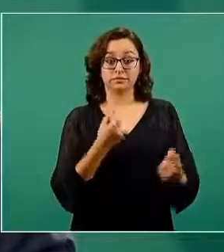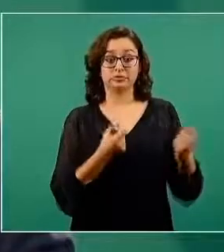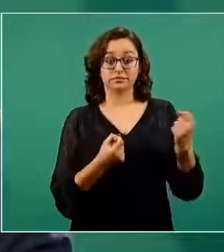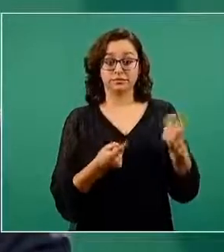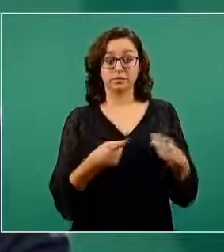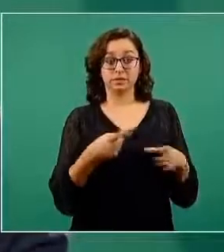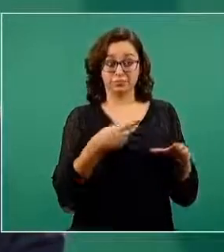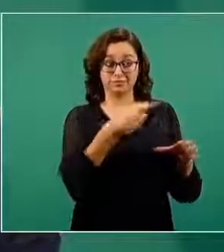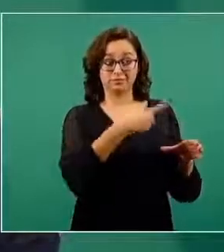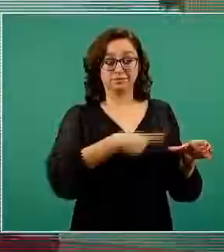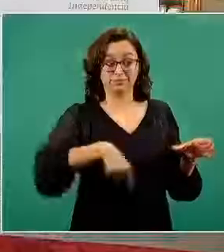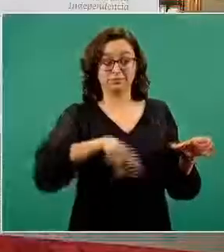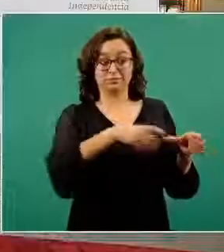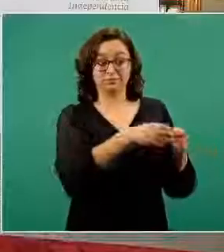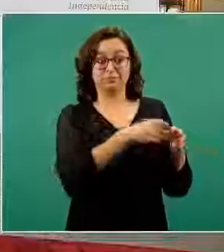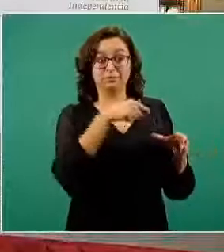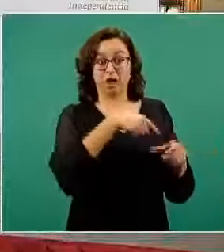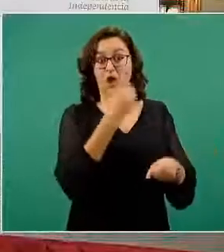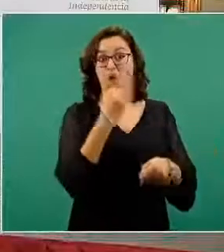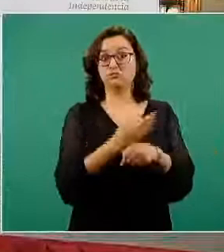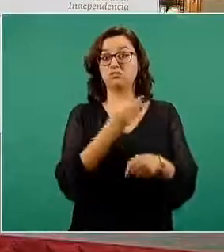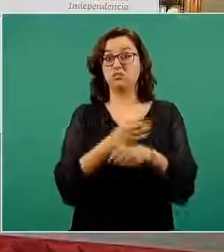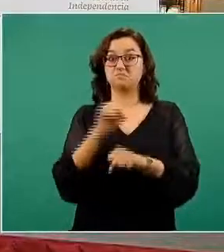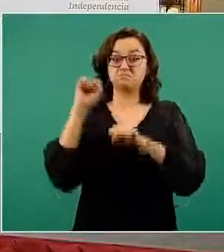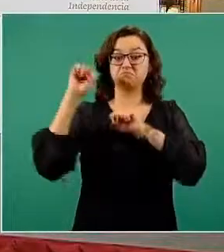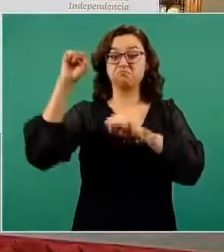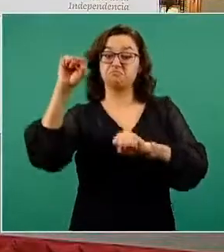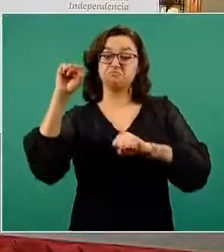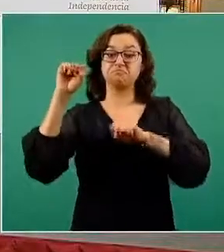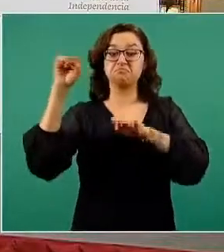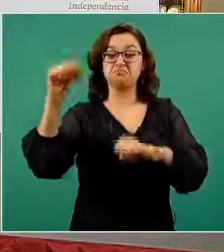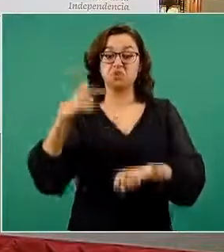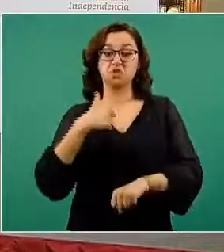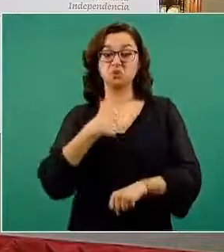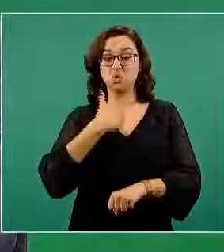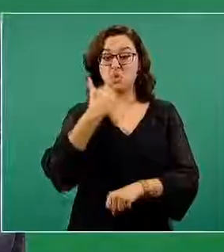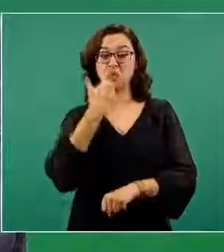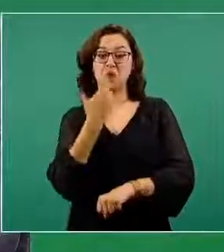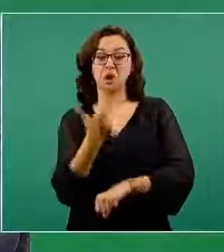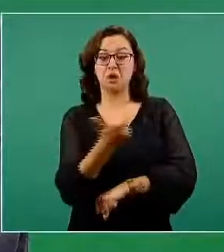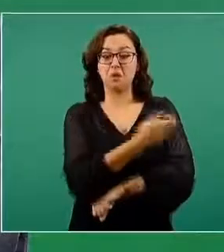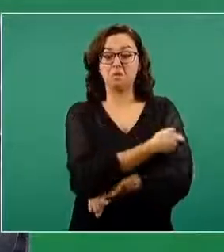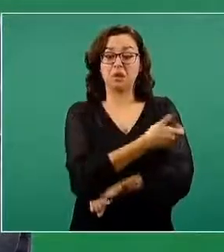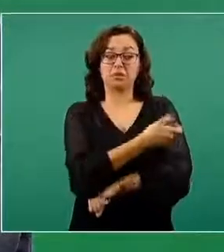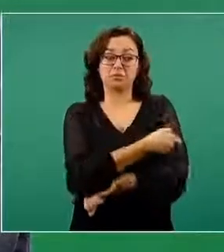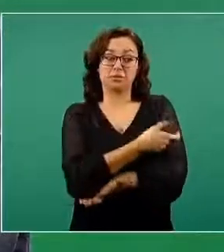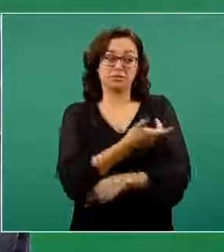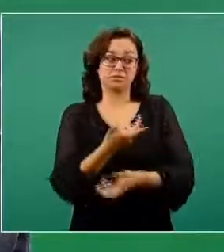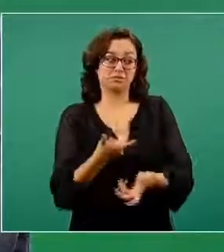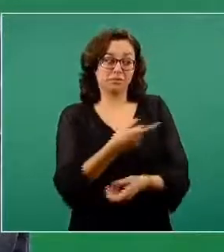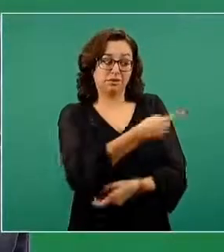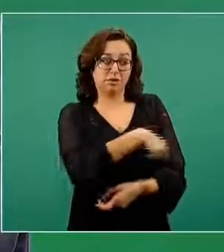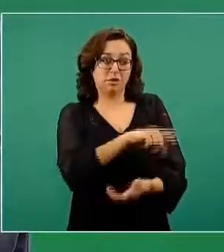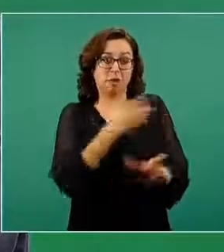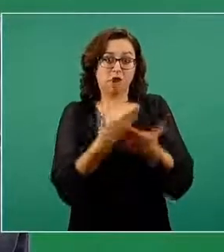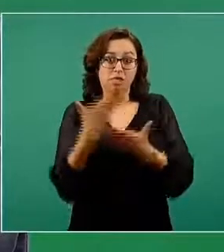que han estado reclamando que deben ser vacunadas en este momento que están en este tipo de condición.